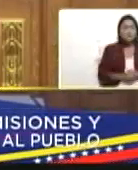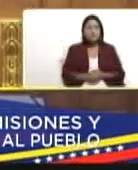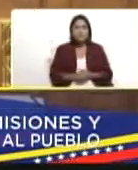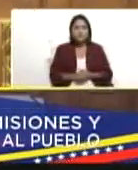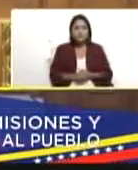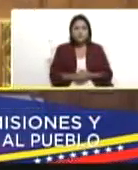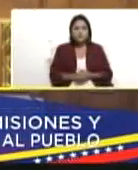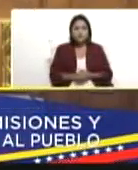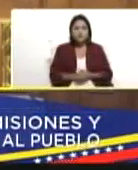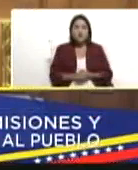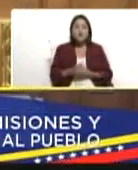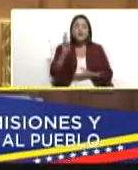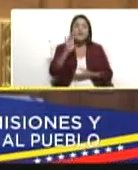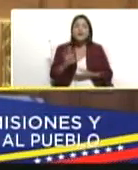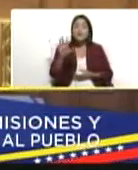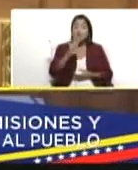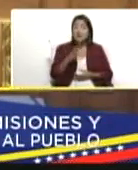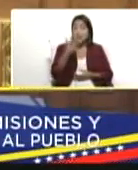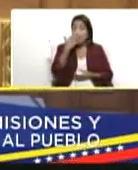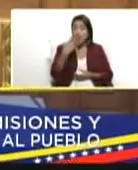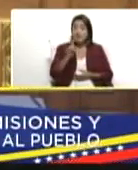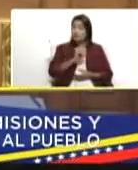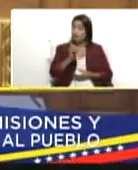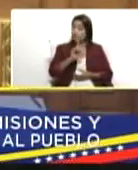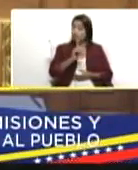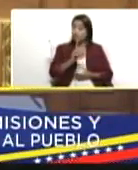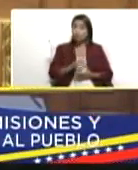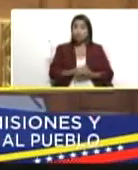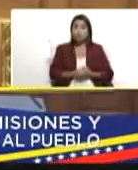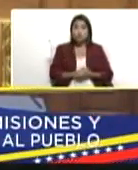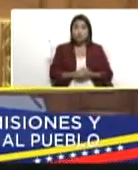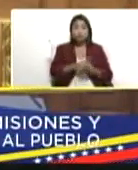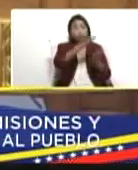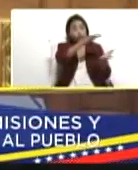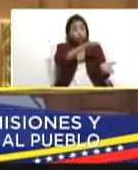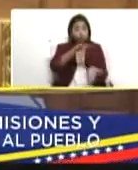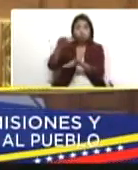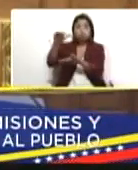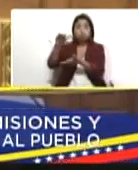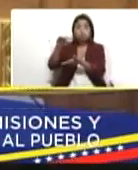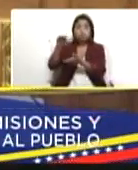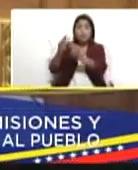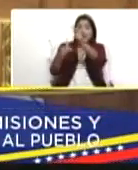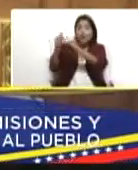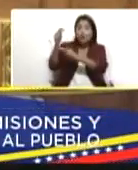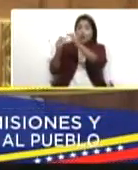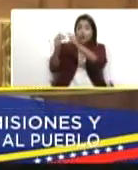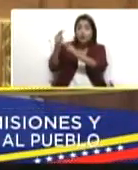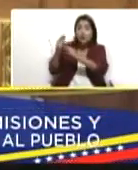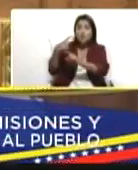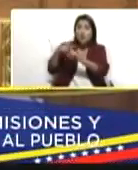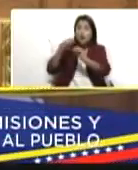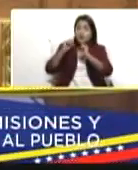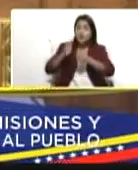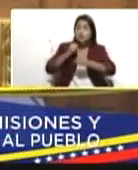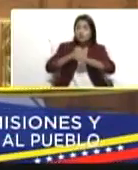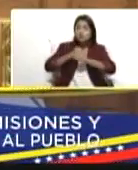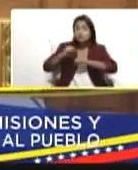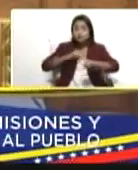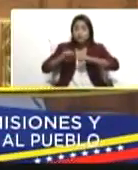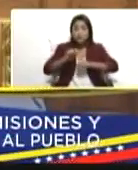del país no es poca cosa invertir construir y poner en funcionamiento